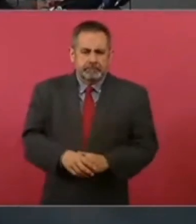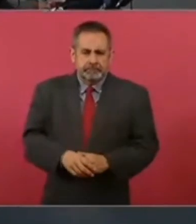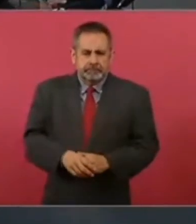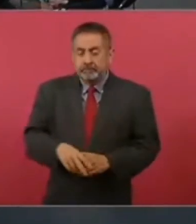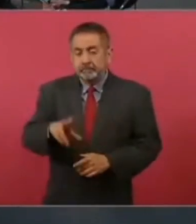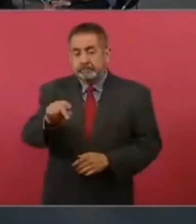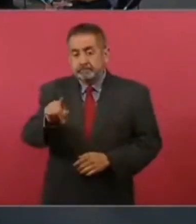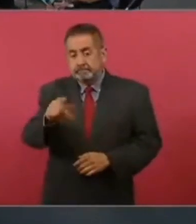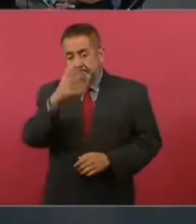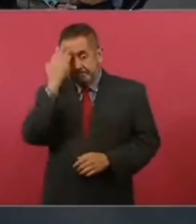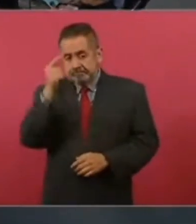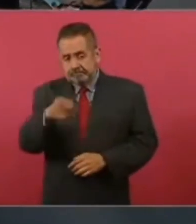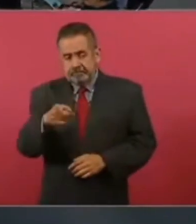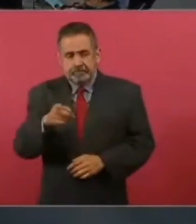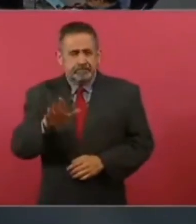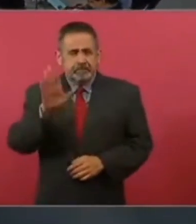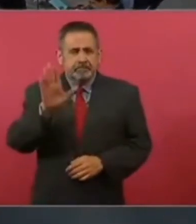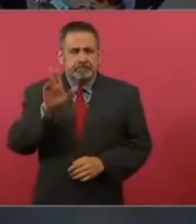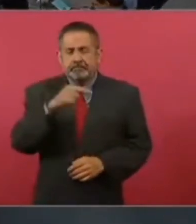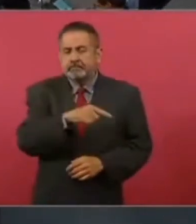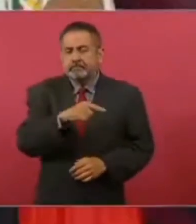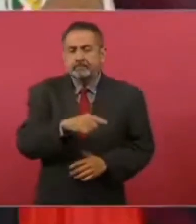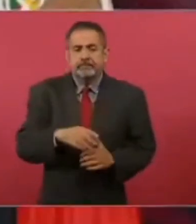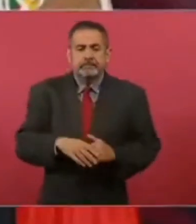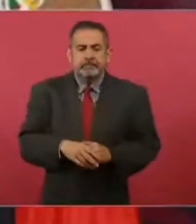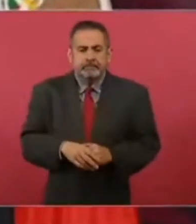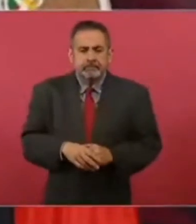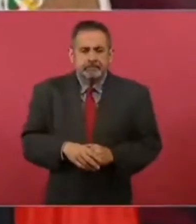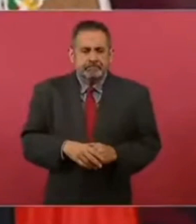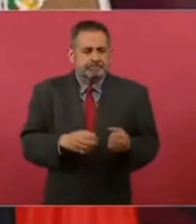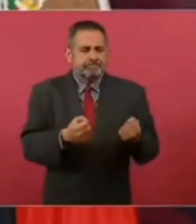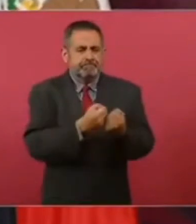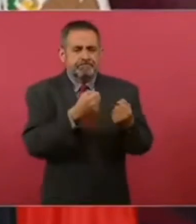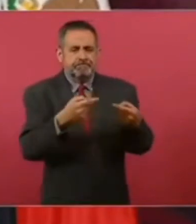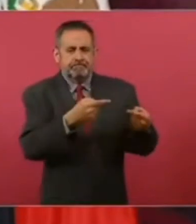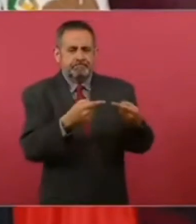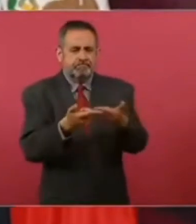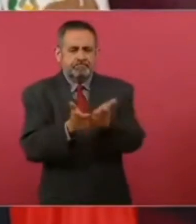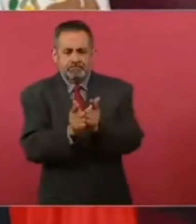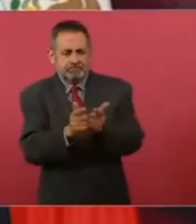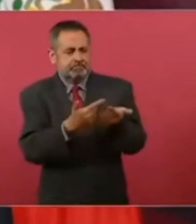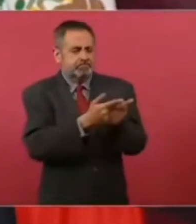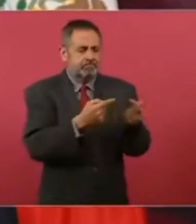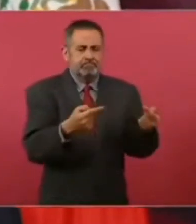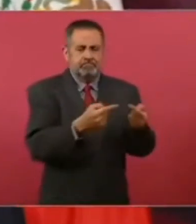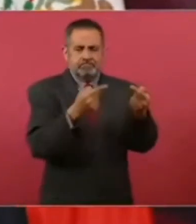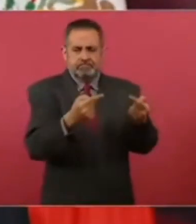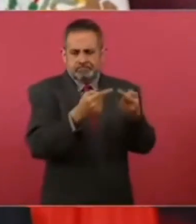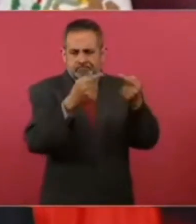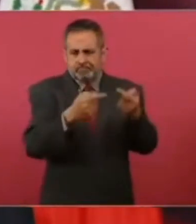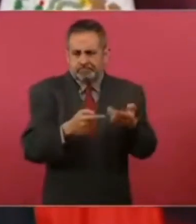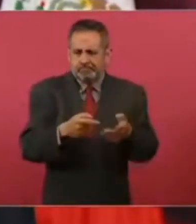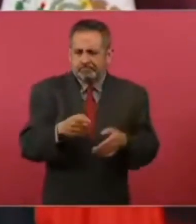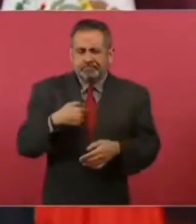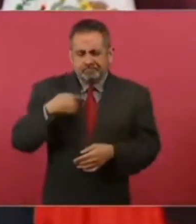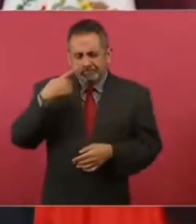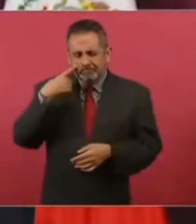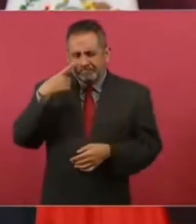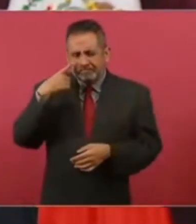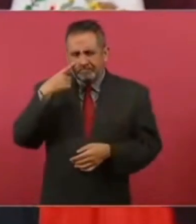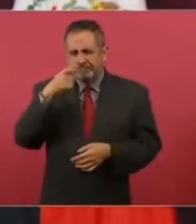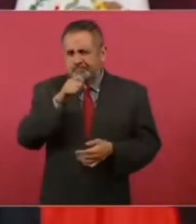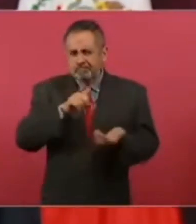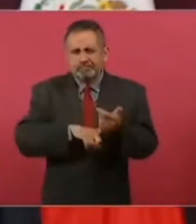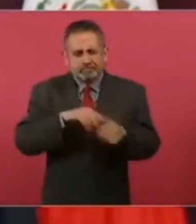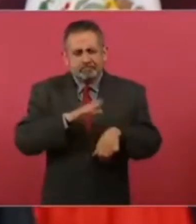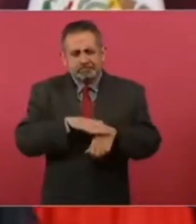No, no sabemos. Al parecer es una confrontación entre grupos. Que eso es ahora